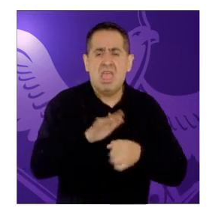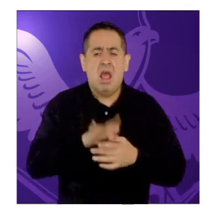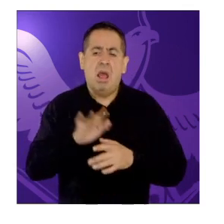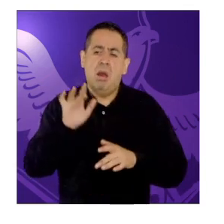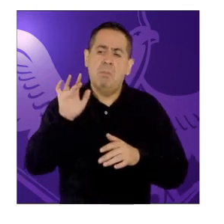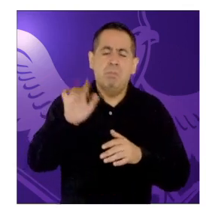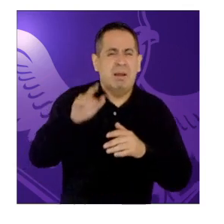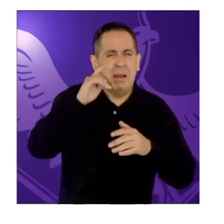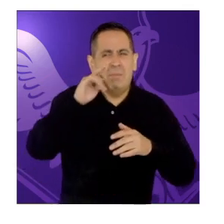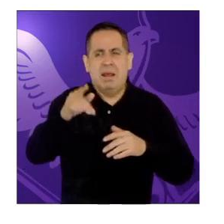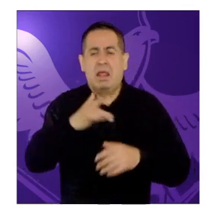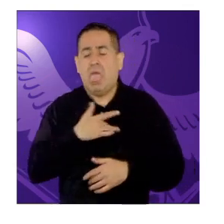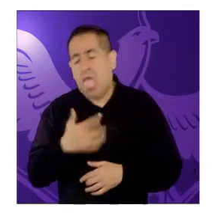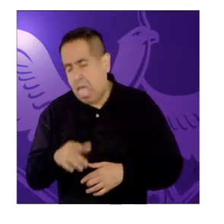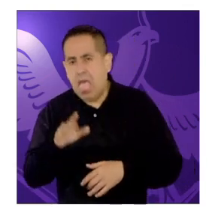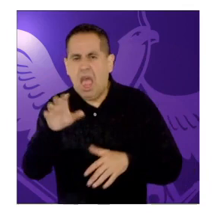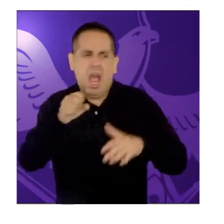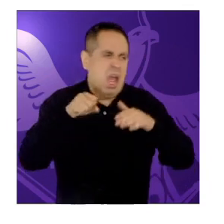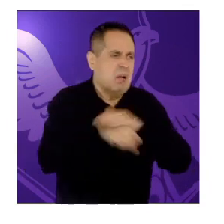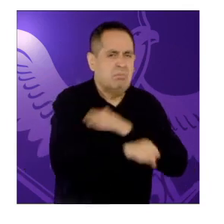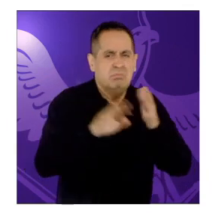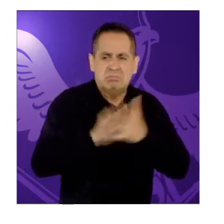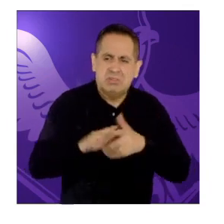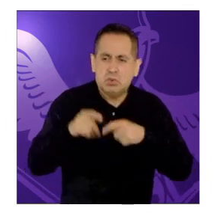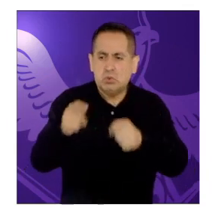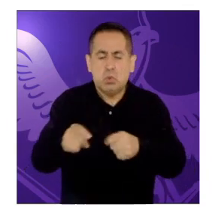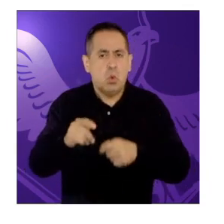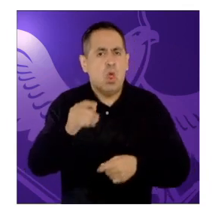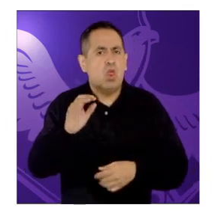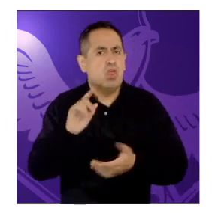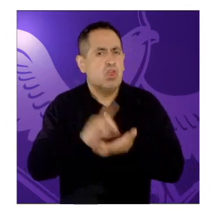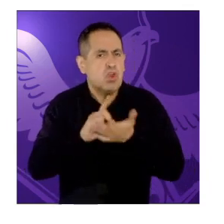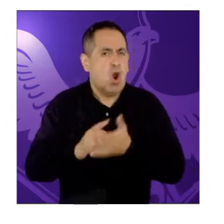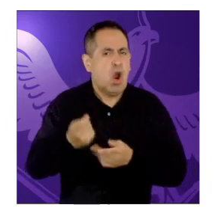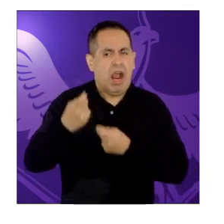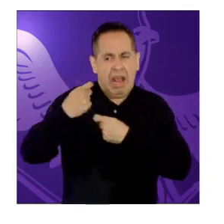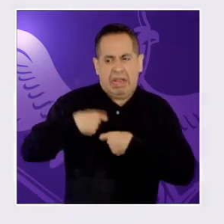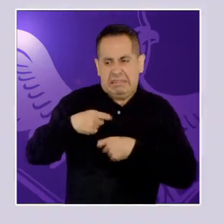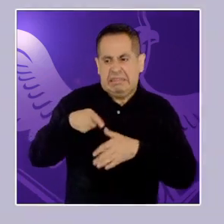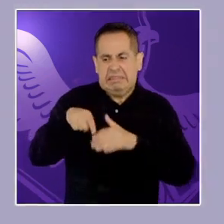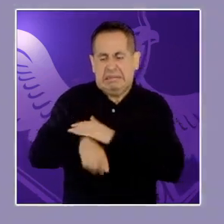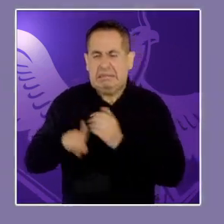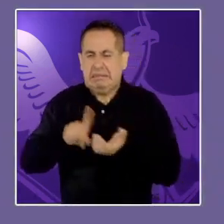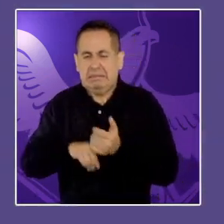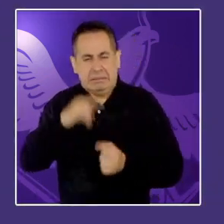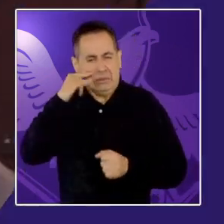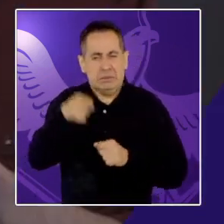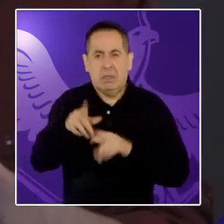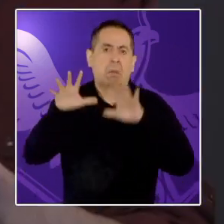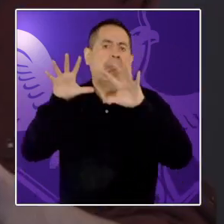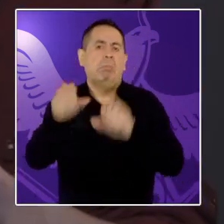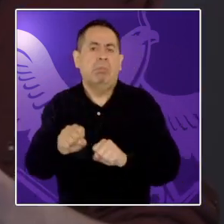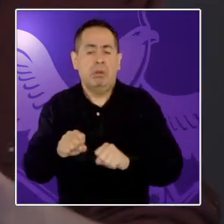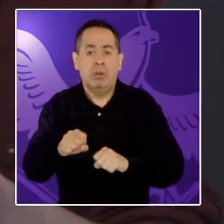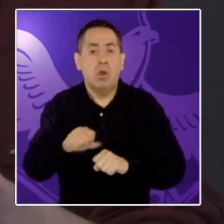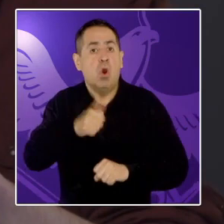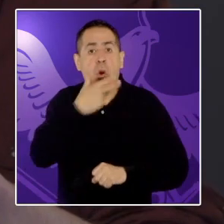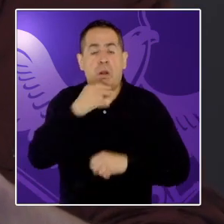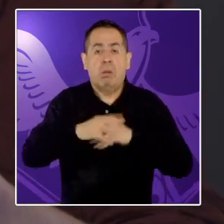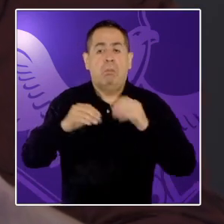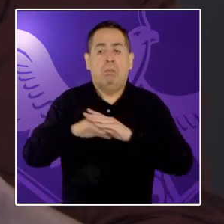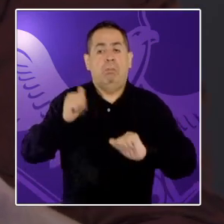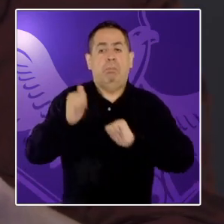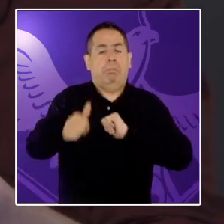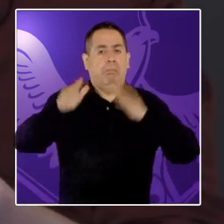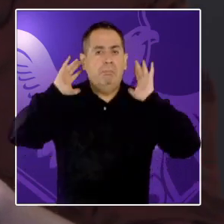búhos, halcones, mulas, camellos. Se las animaliza, se les denomina como pagadoras. Trabajan dentro de una estructura criminal mayor dirigida